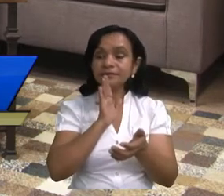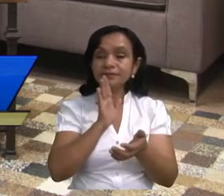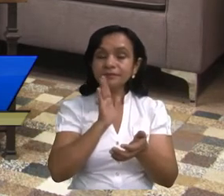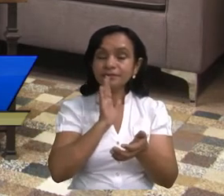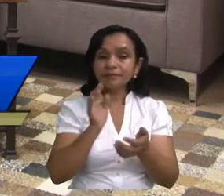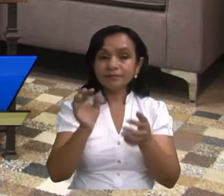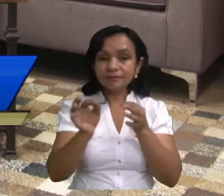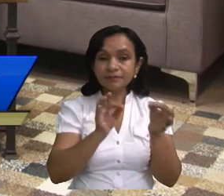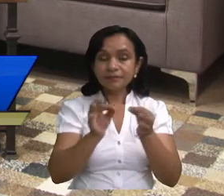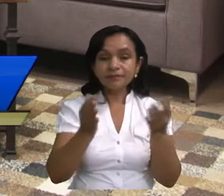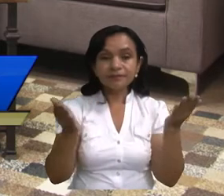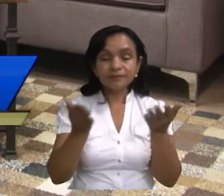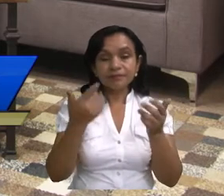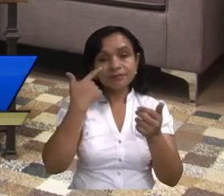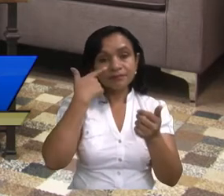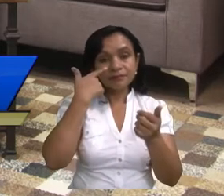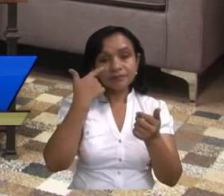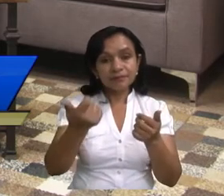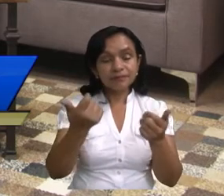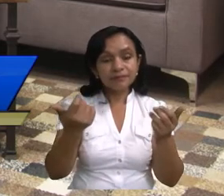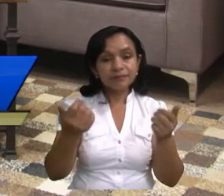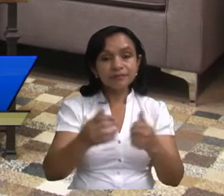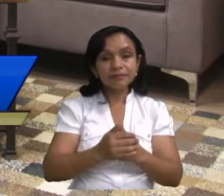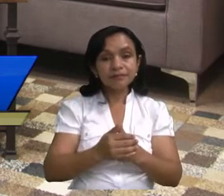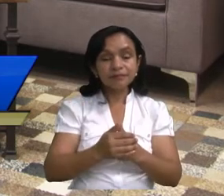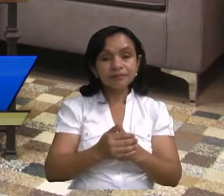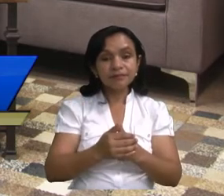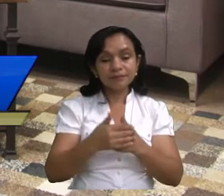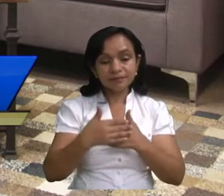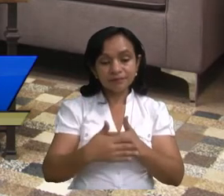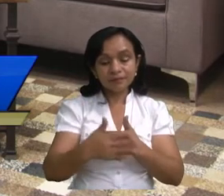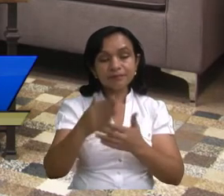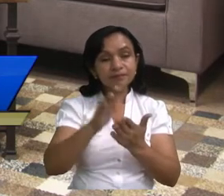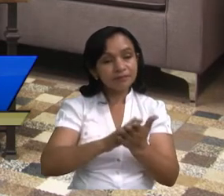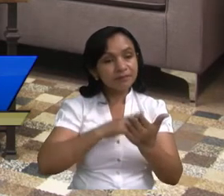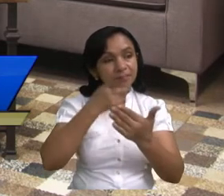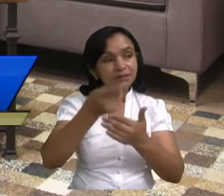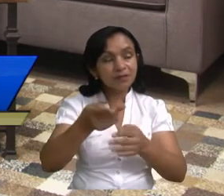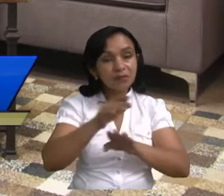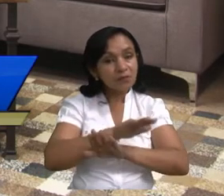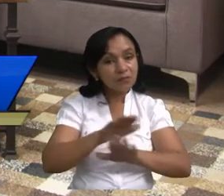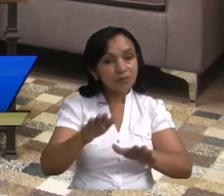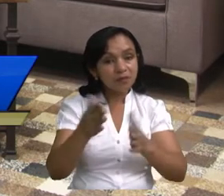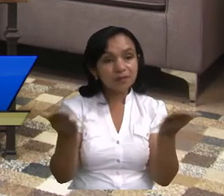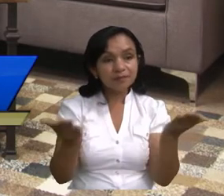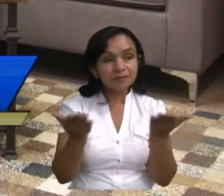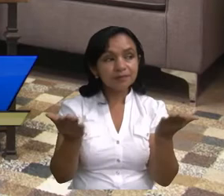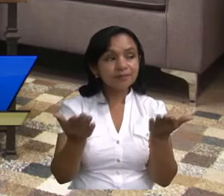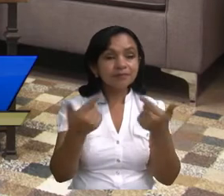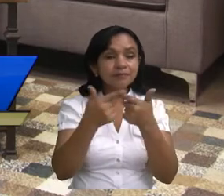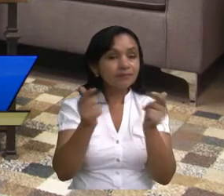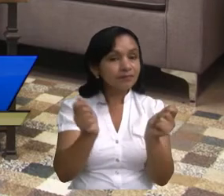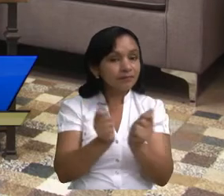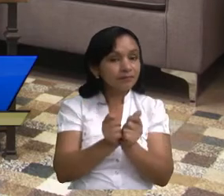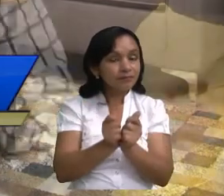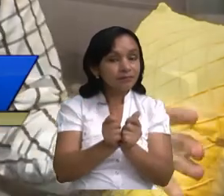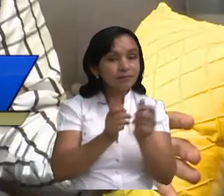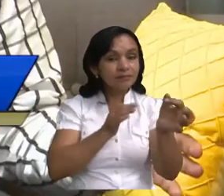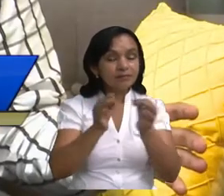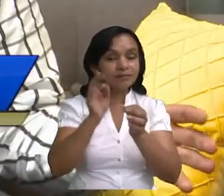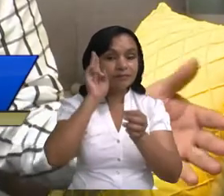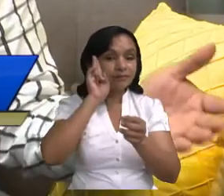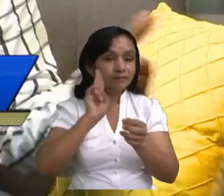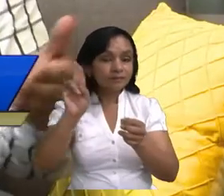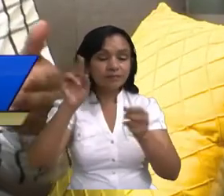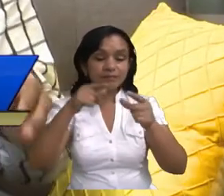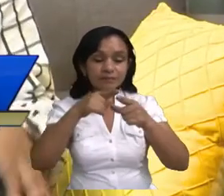ya para conocer también en esta última parte del programa, en este último segmento, un poquito de la UNAM Managua,